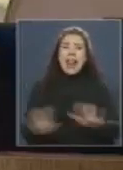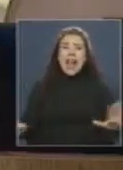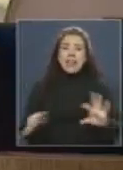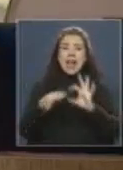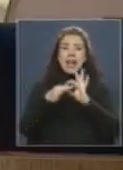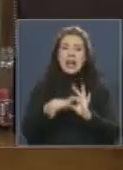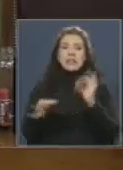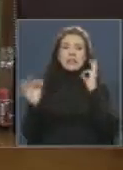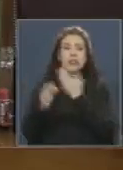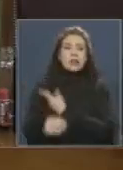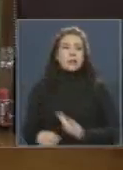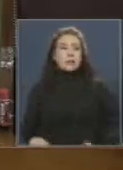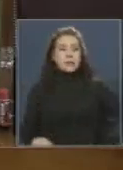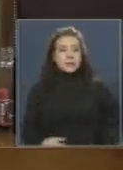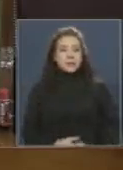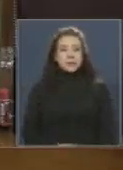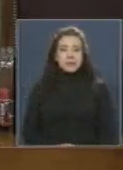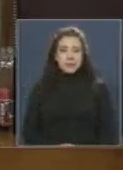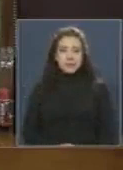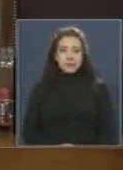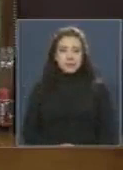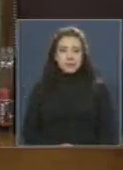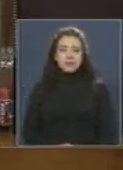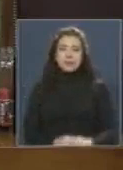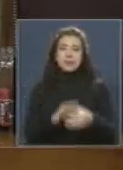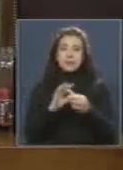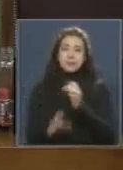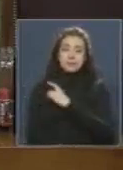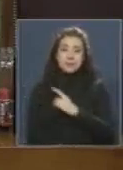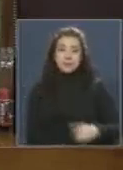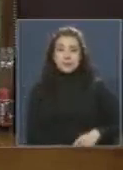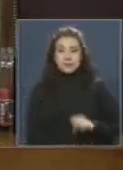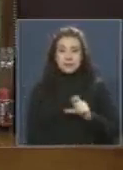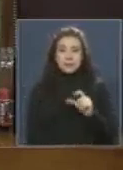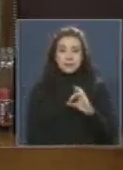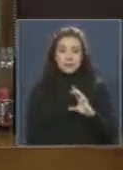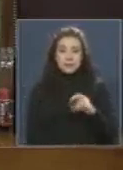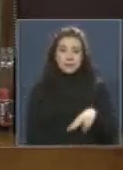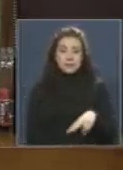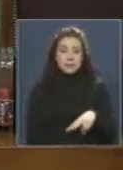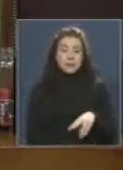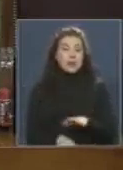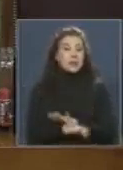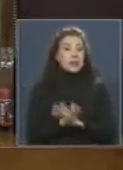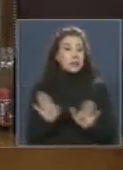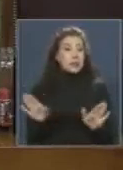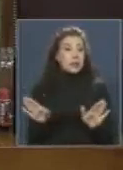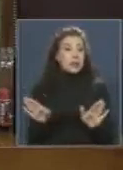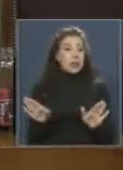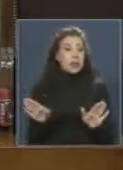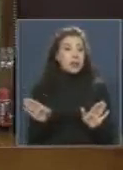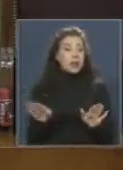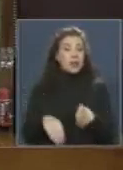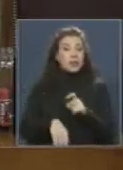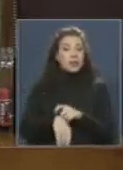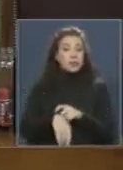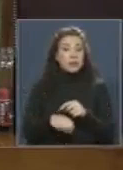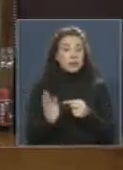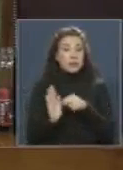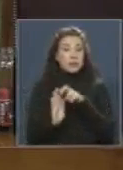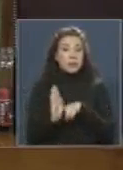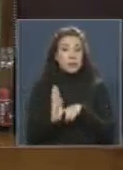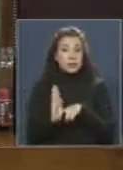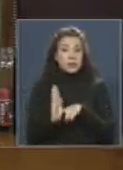presidenta. Gracias, diputado Alarcón. Terminado entonces el tiempo para este proyecto,